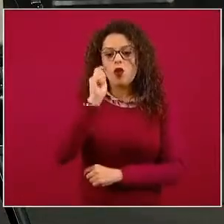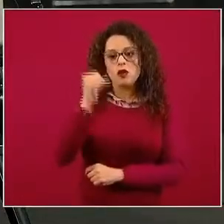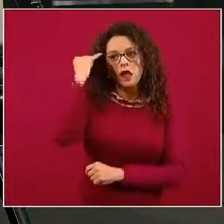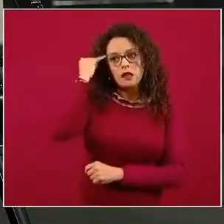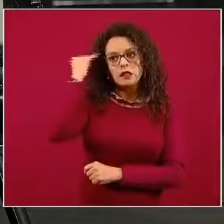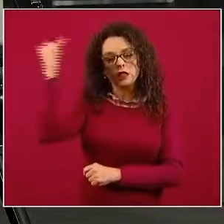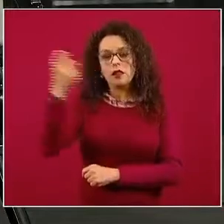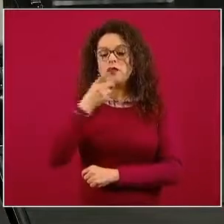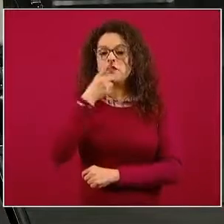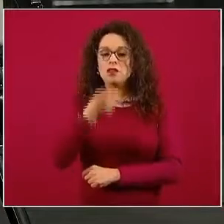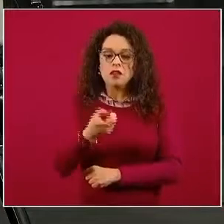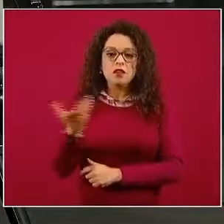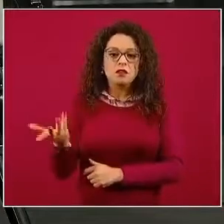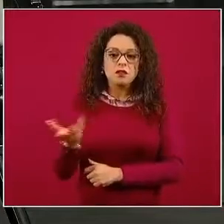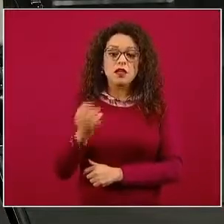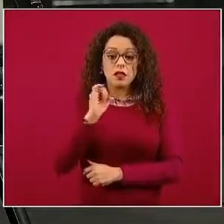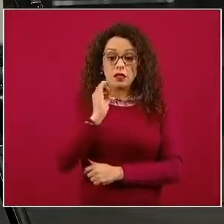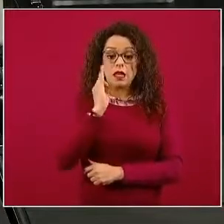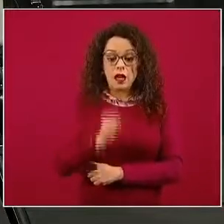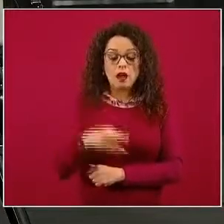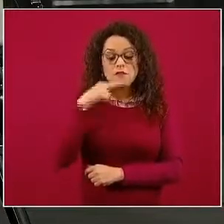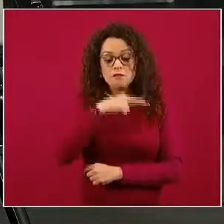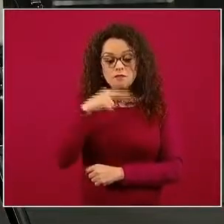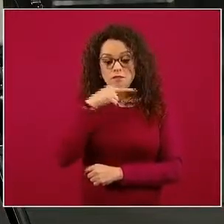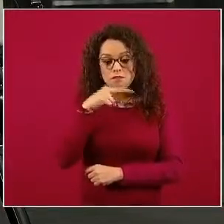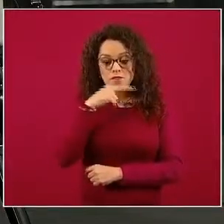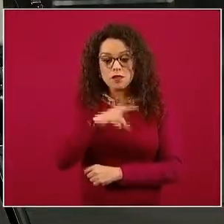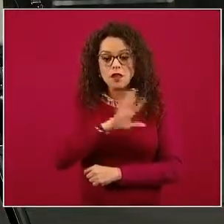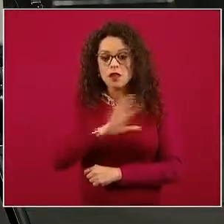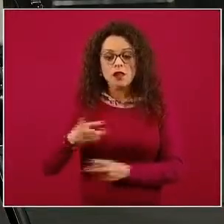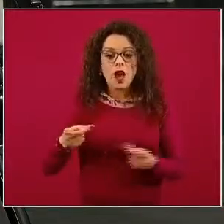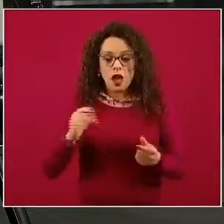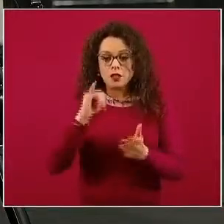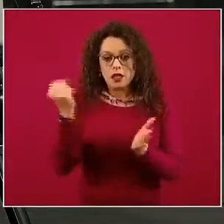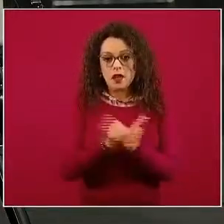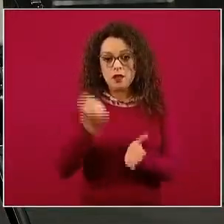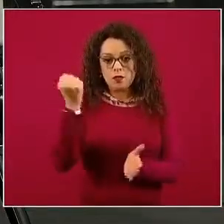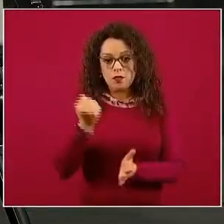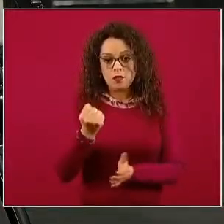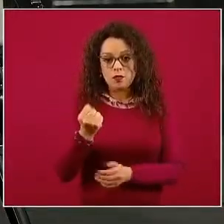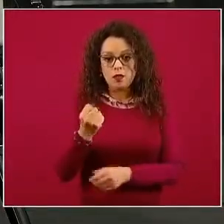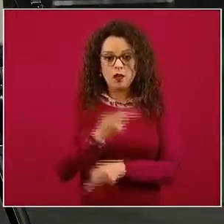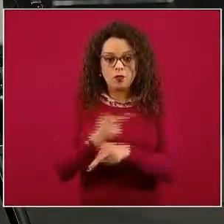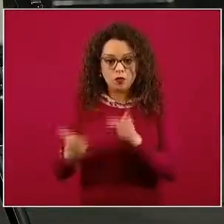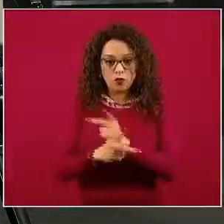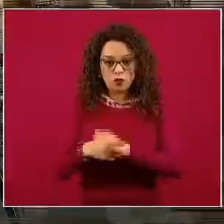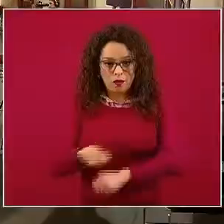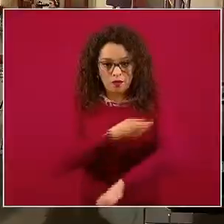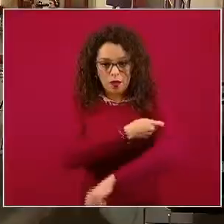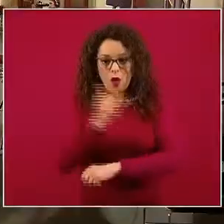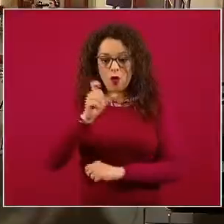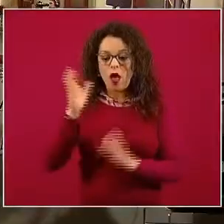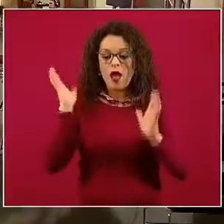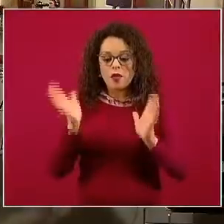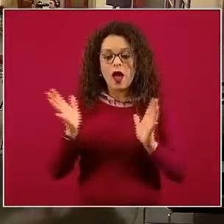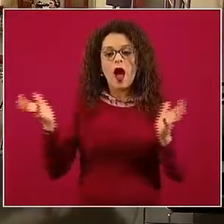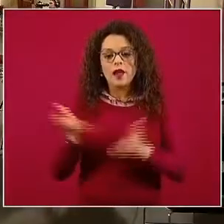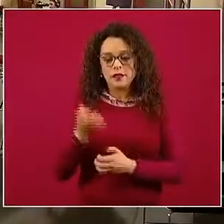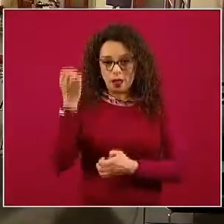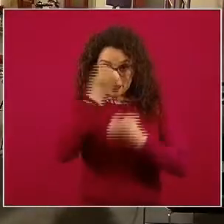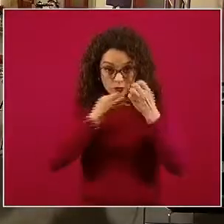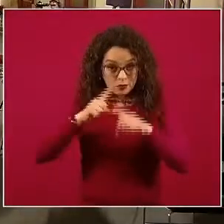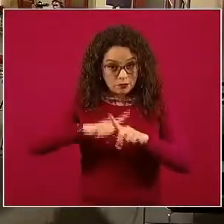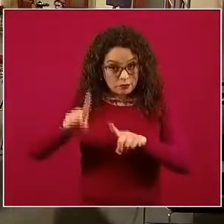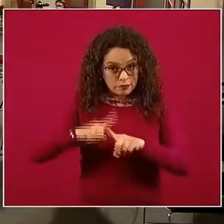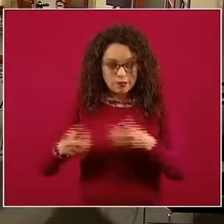los procesos de aceptación del producto ya una vez finalizados los estudios? Gracias. Por favor.